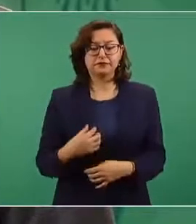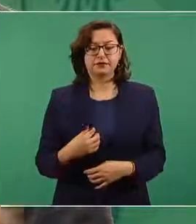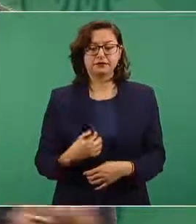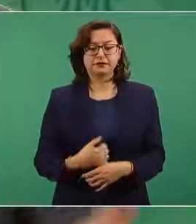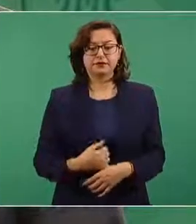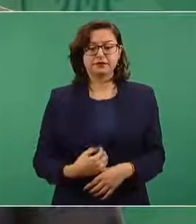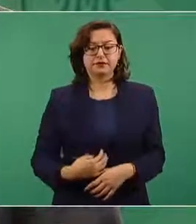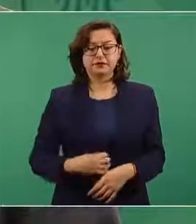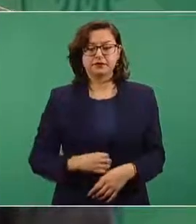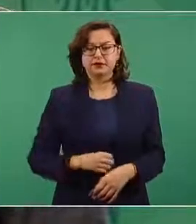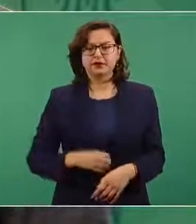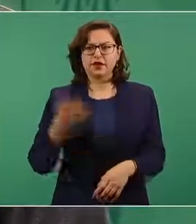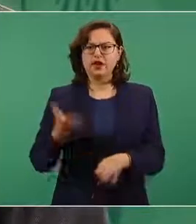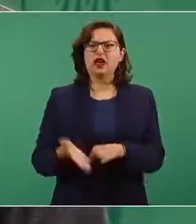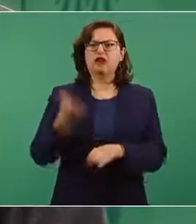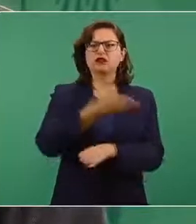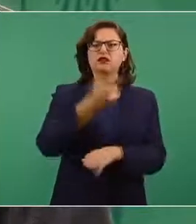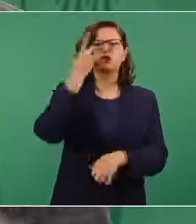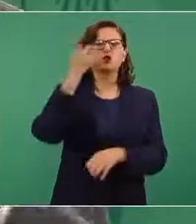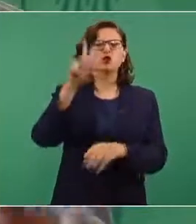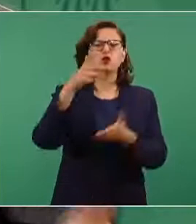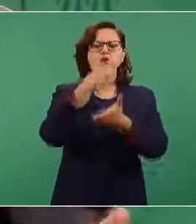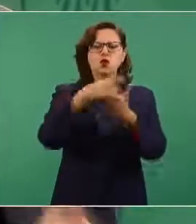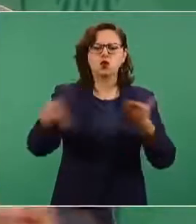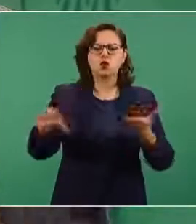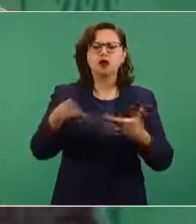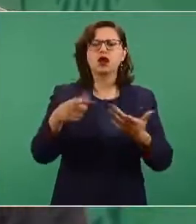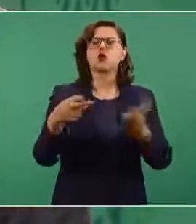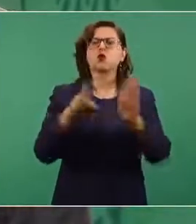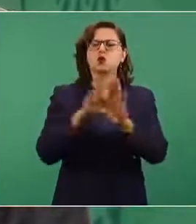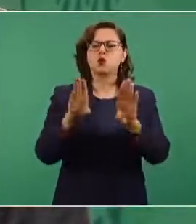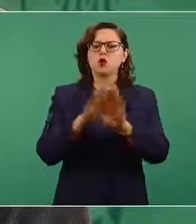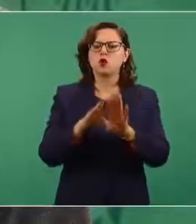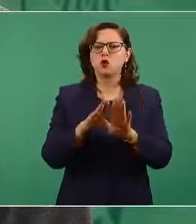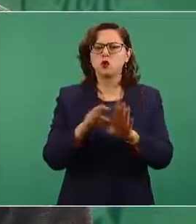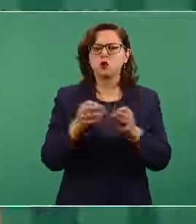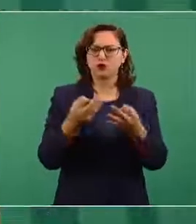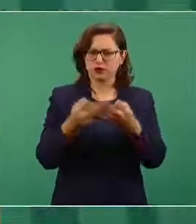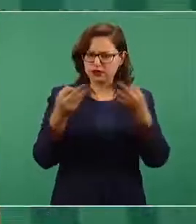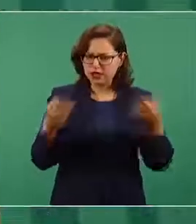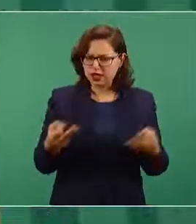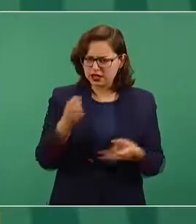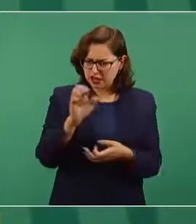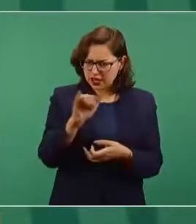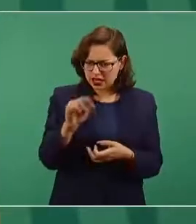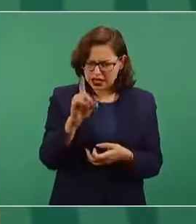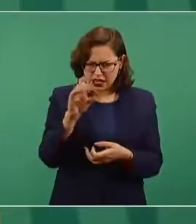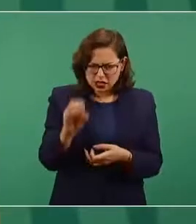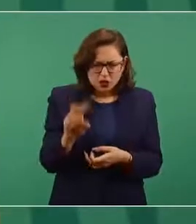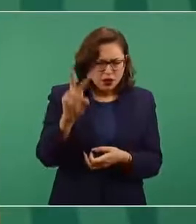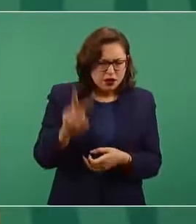a quién le compraron, si eran tierras ejidales.